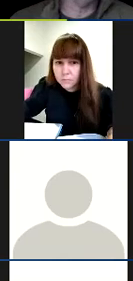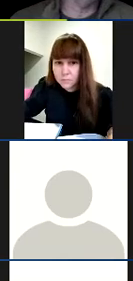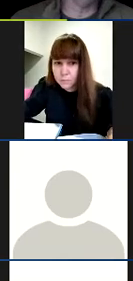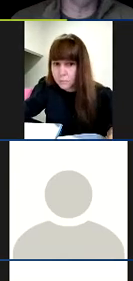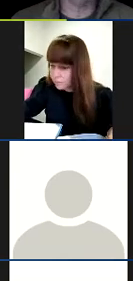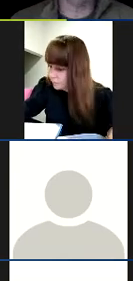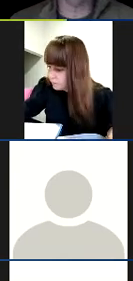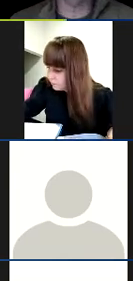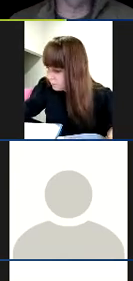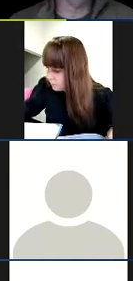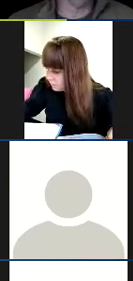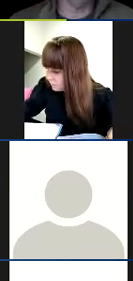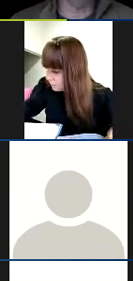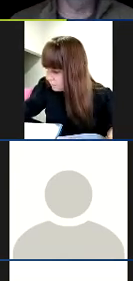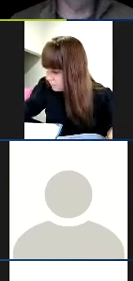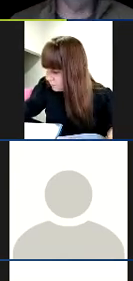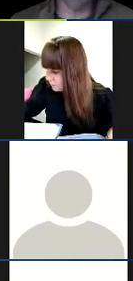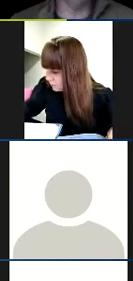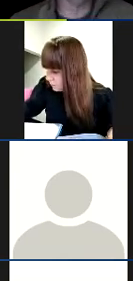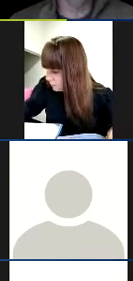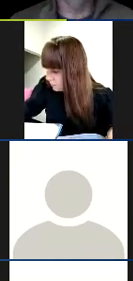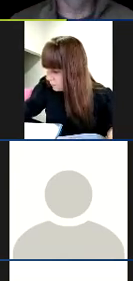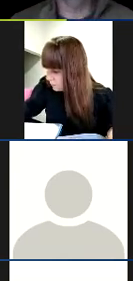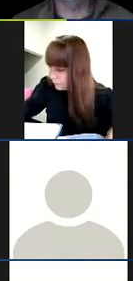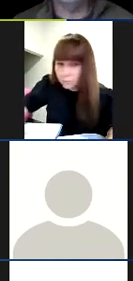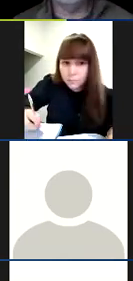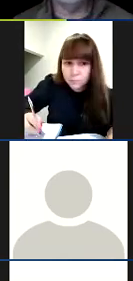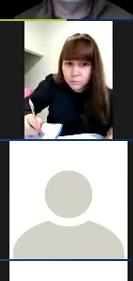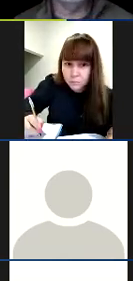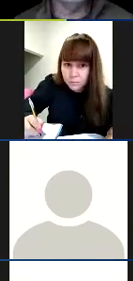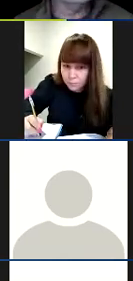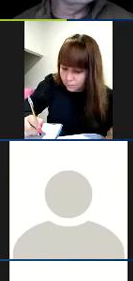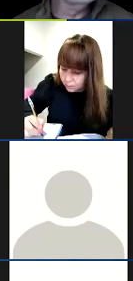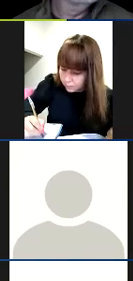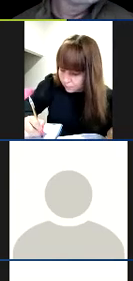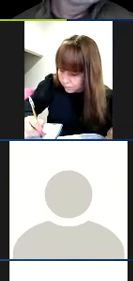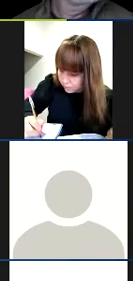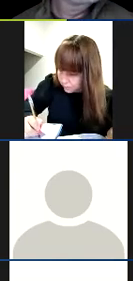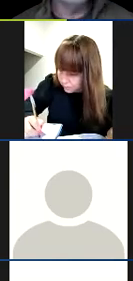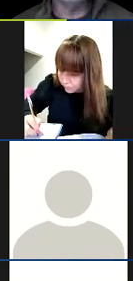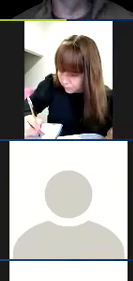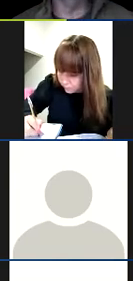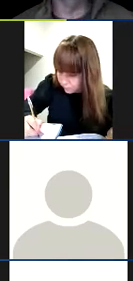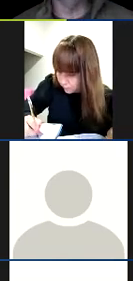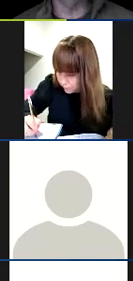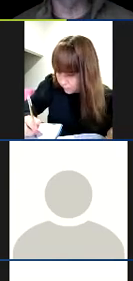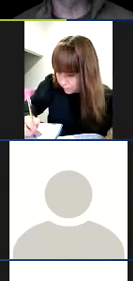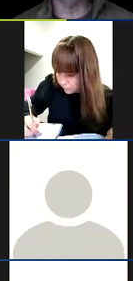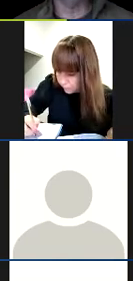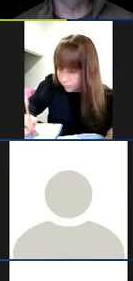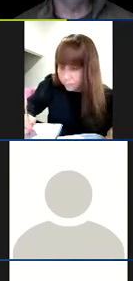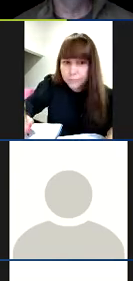sociedad, aunque los socios pueden establecer acá un procedimiento distinto, porque como venimos diciendo, ellos son soberanos en